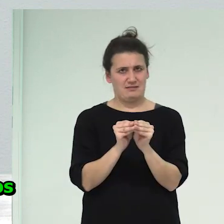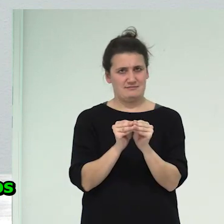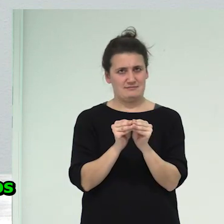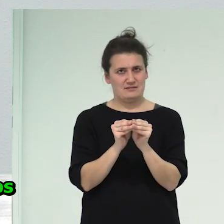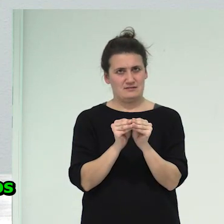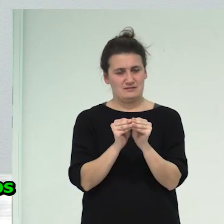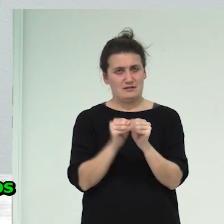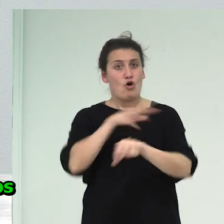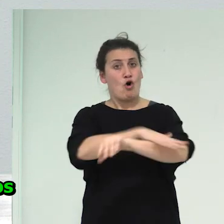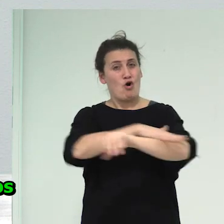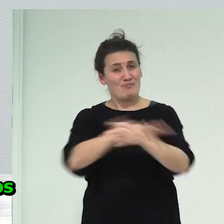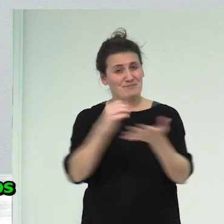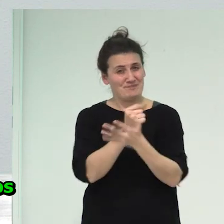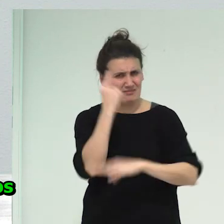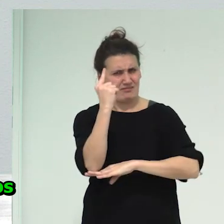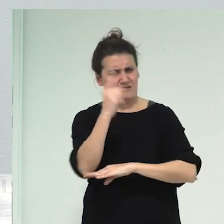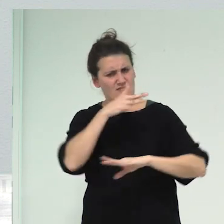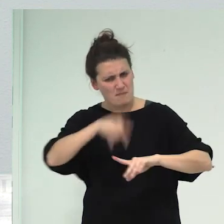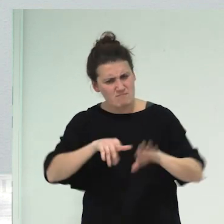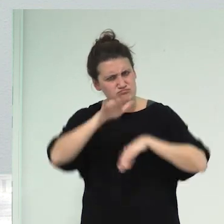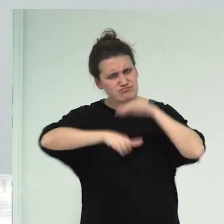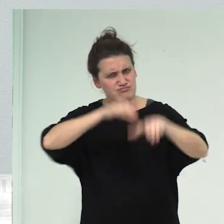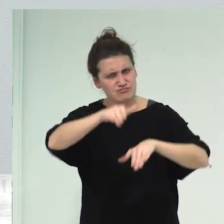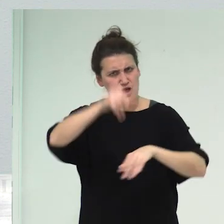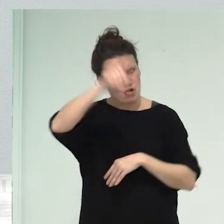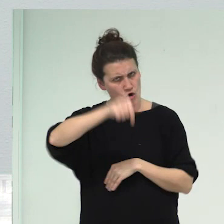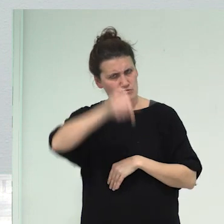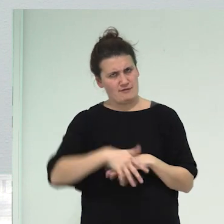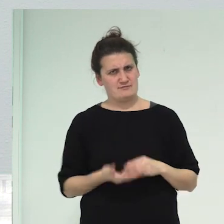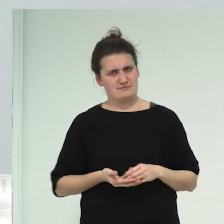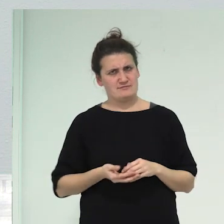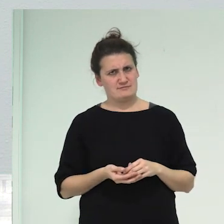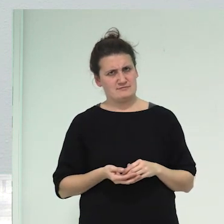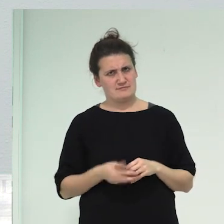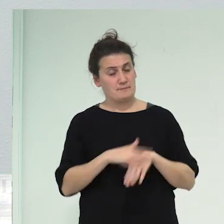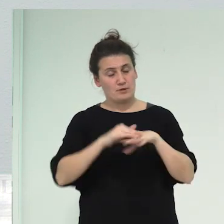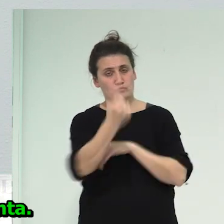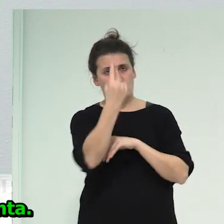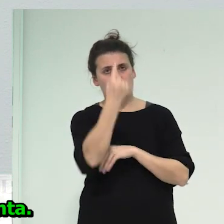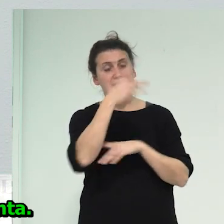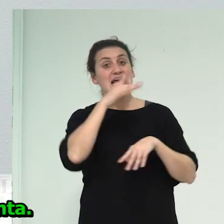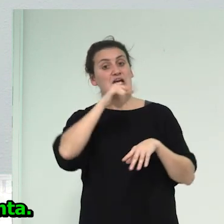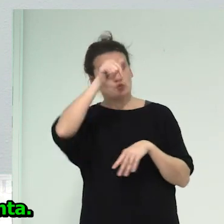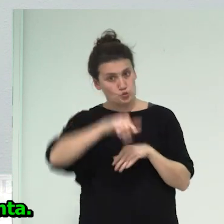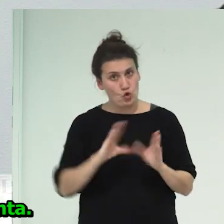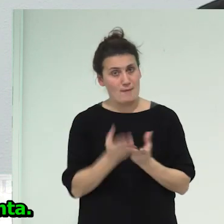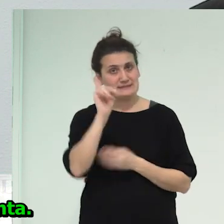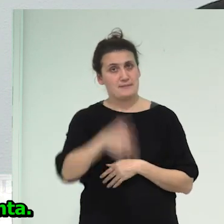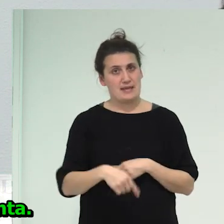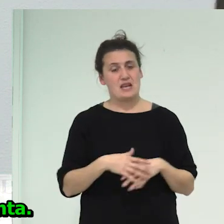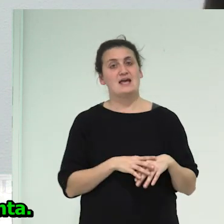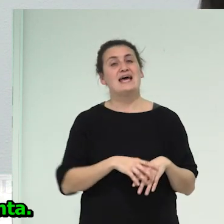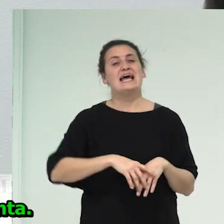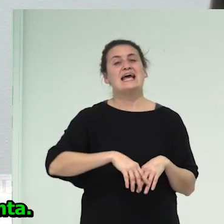avanzan en muchos de los territorios de los nortes también, y de los sures globales, ¿no? Y ética y